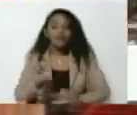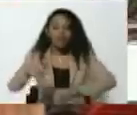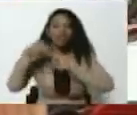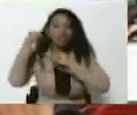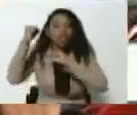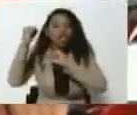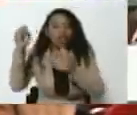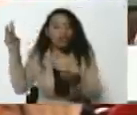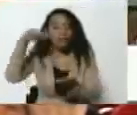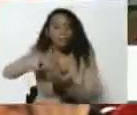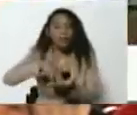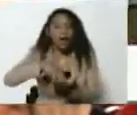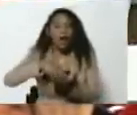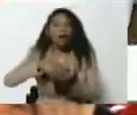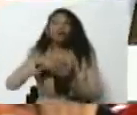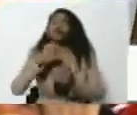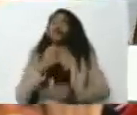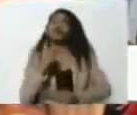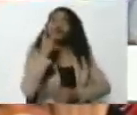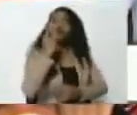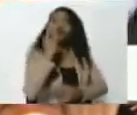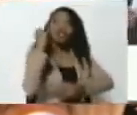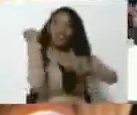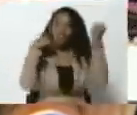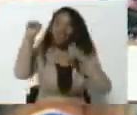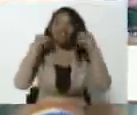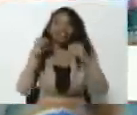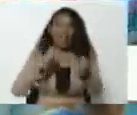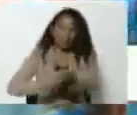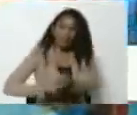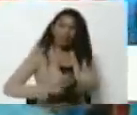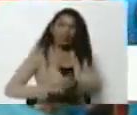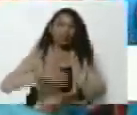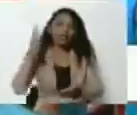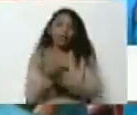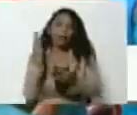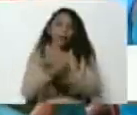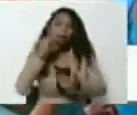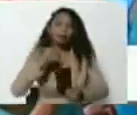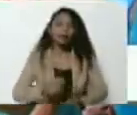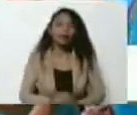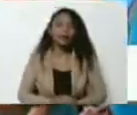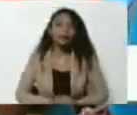Victoriosa, de pie, altiva, rebelde y arrecha como siempre.